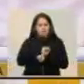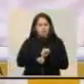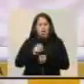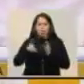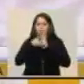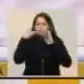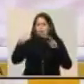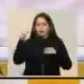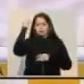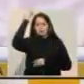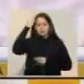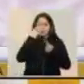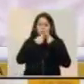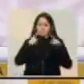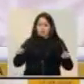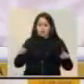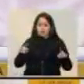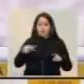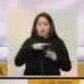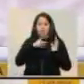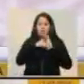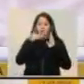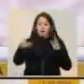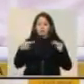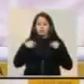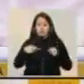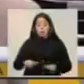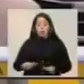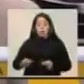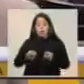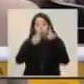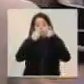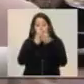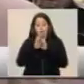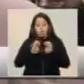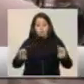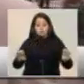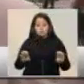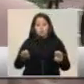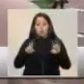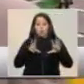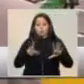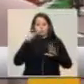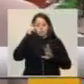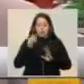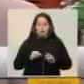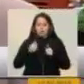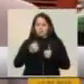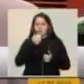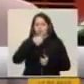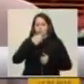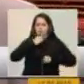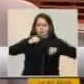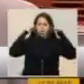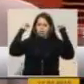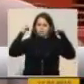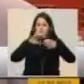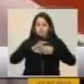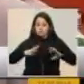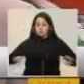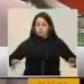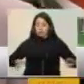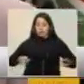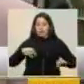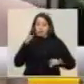diferente y por lo que es mi derecho humano como lo es el derecho de la educación. A 8 días del inicio de la protesta del estudiante David Pernía no